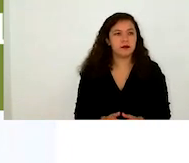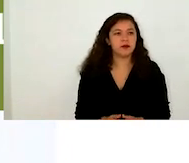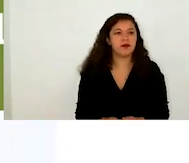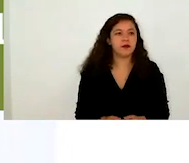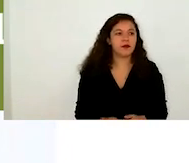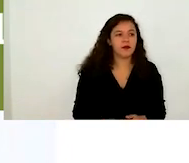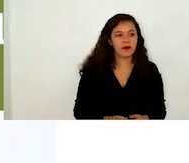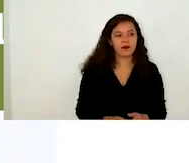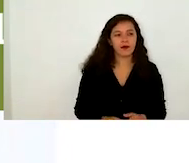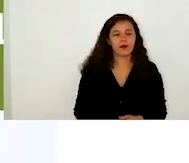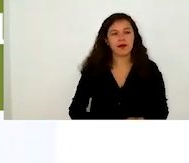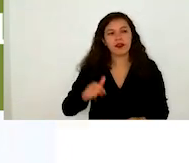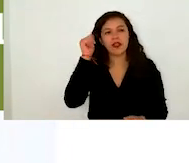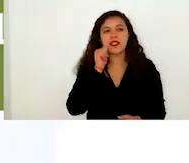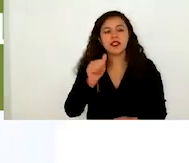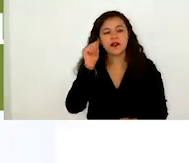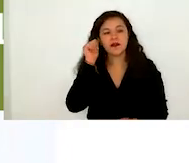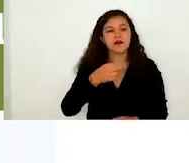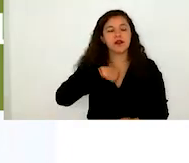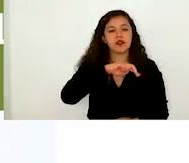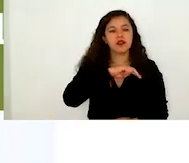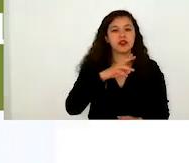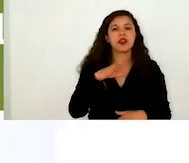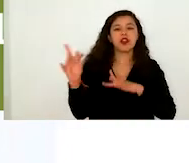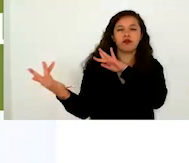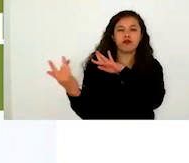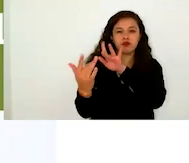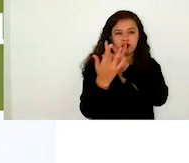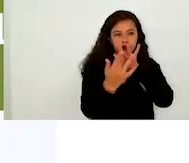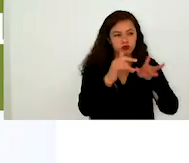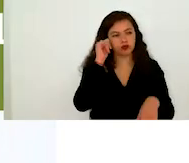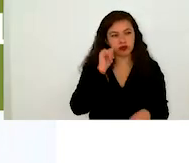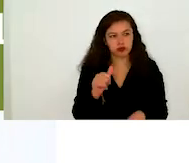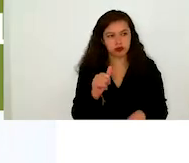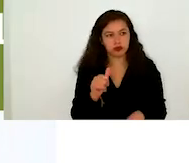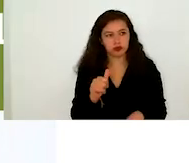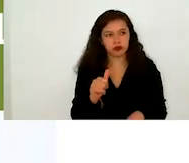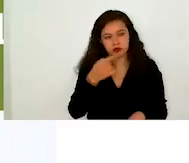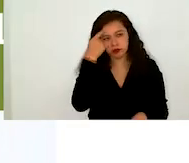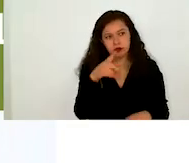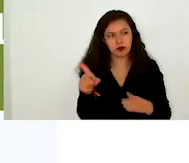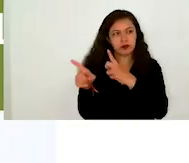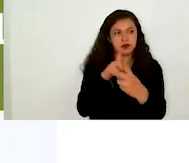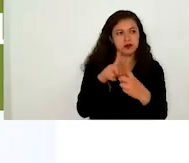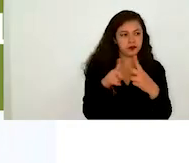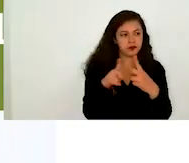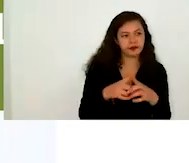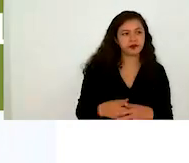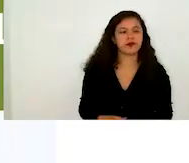siempre siempre estamos encontrando contacto en esta cuestión de relaciones interpersonales